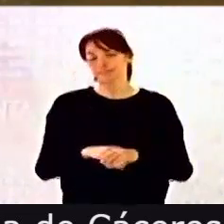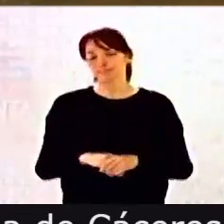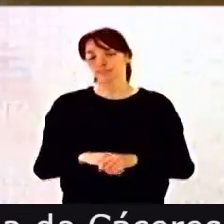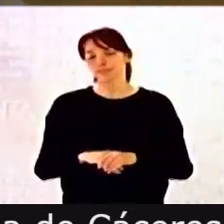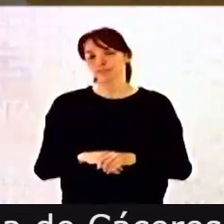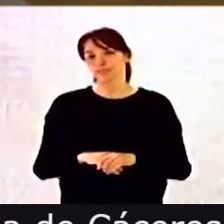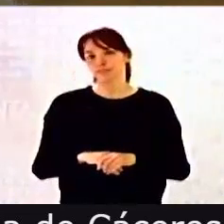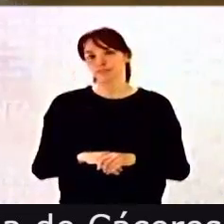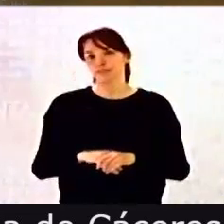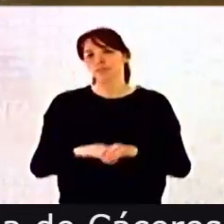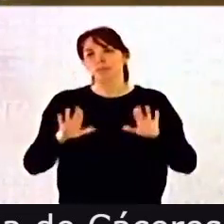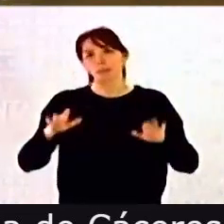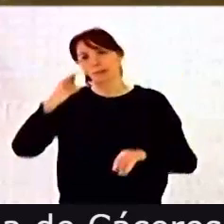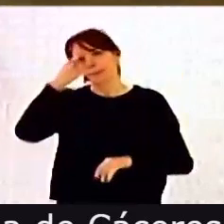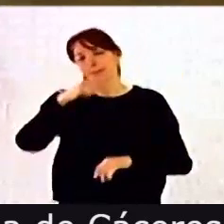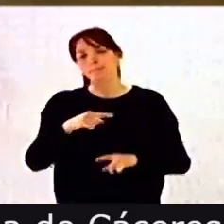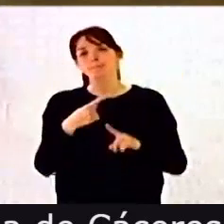Pero sepa una cosa,